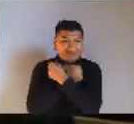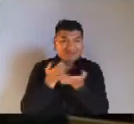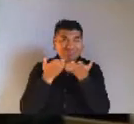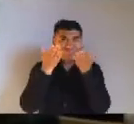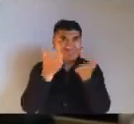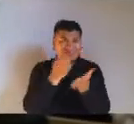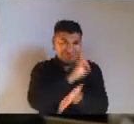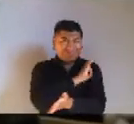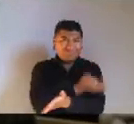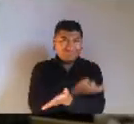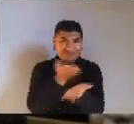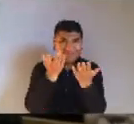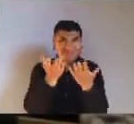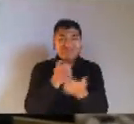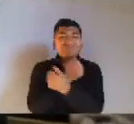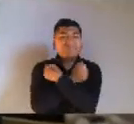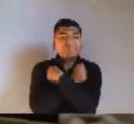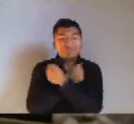Fuerte.